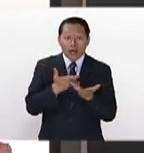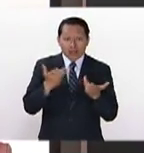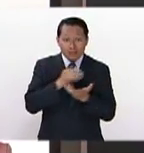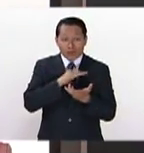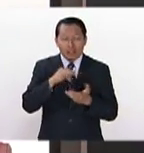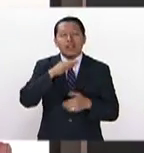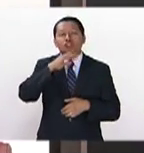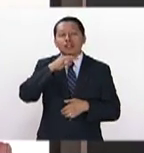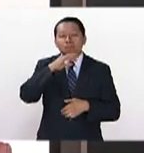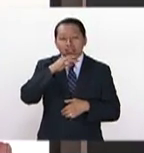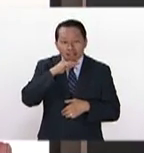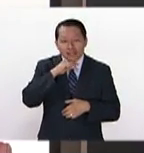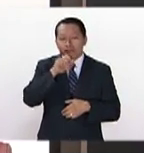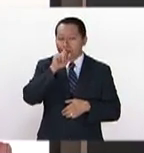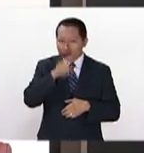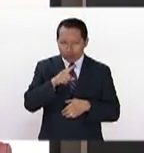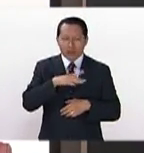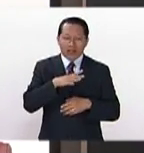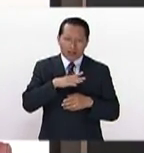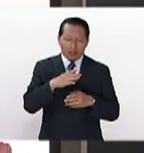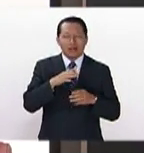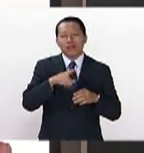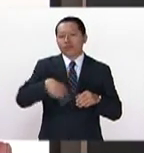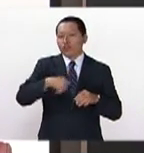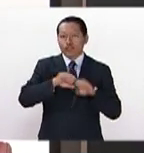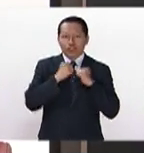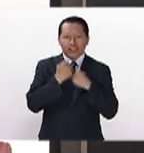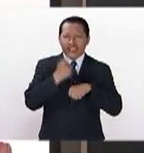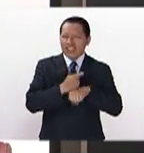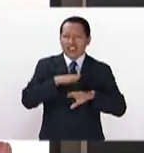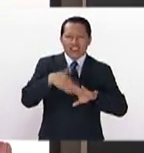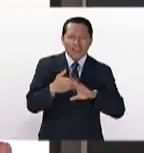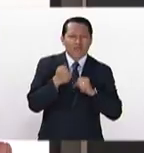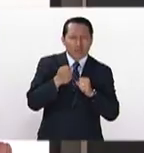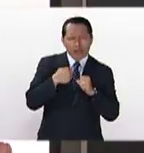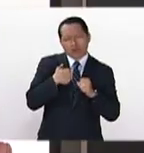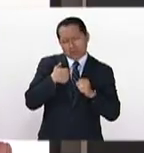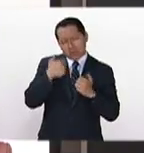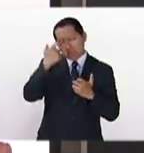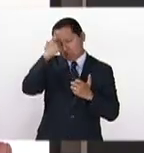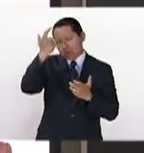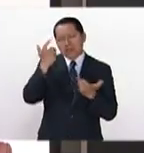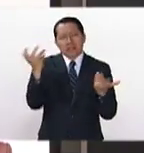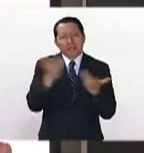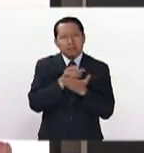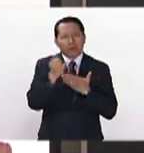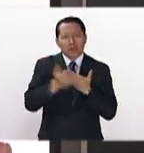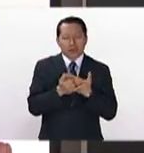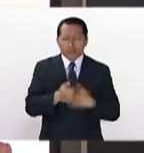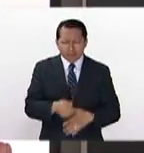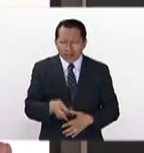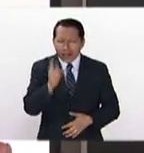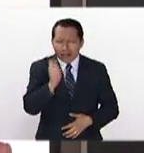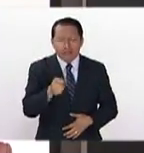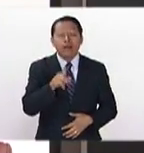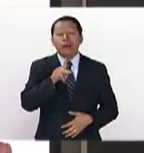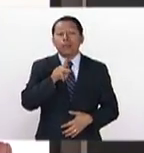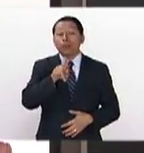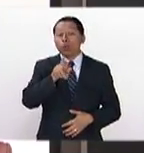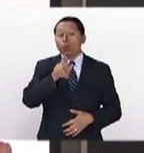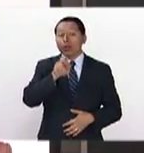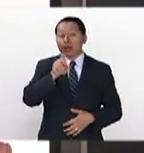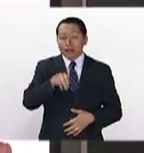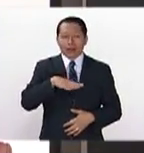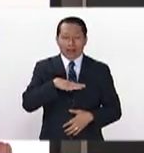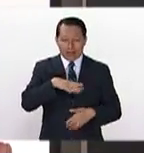la contaminación, esa que tanto está afectando a nuestra sociedad. ¿En qué consiste tu iniciativa, tu proyecto? Es Purican, un filtro hecho